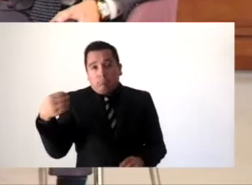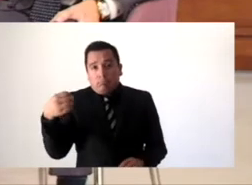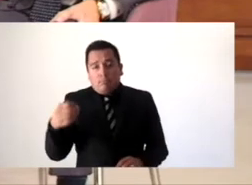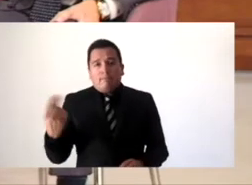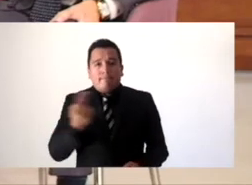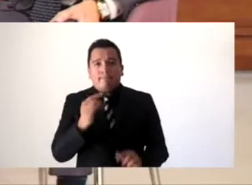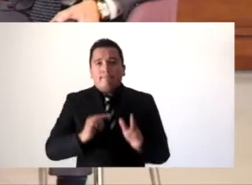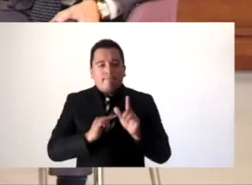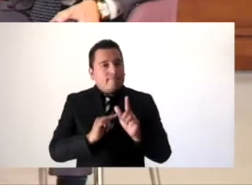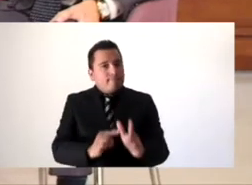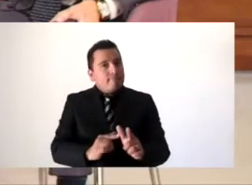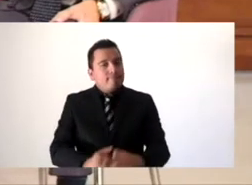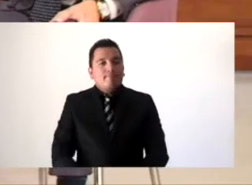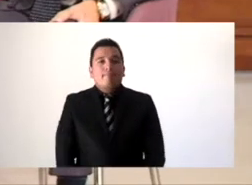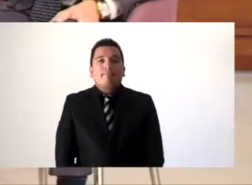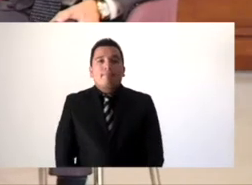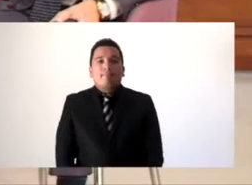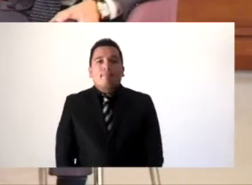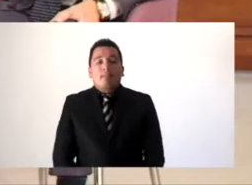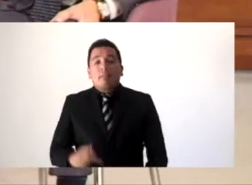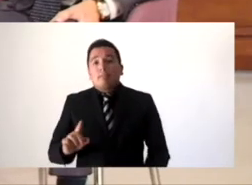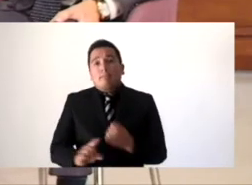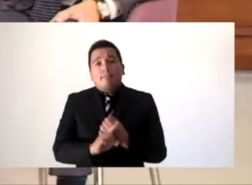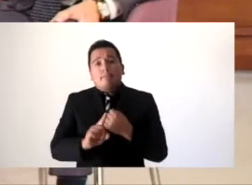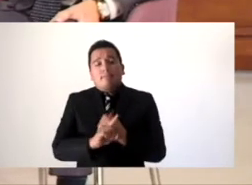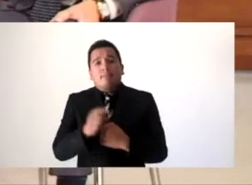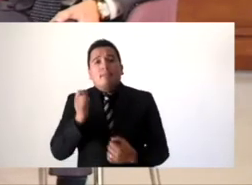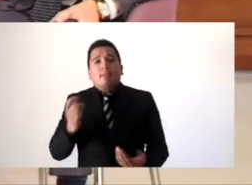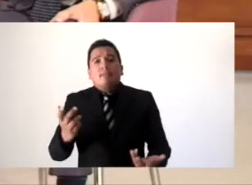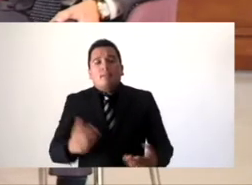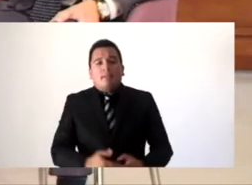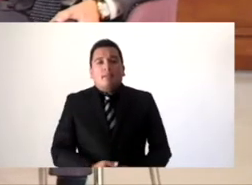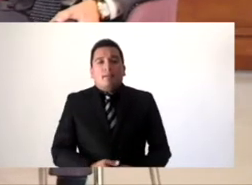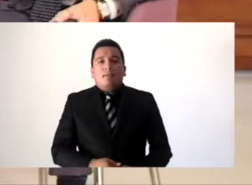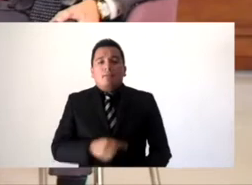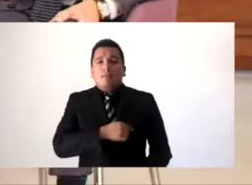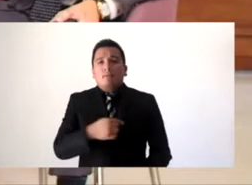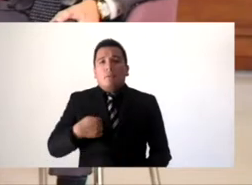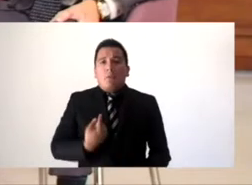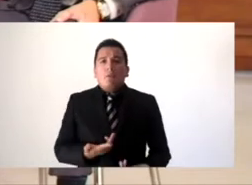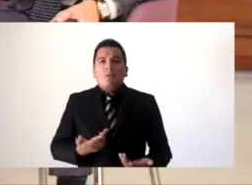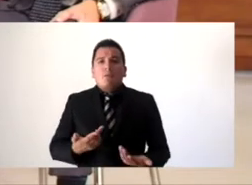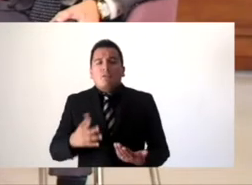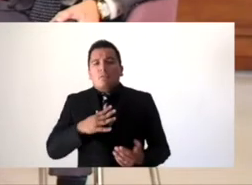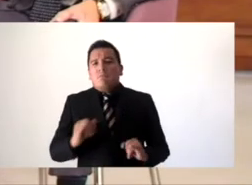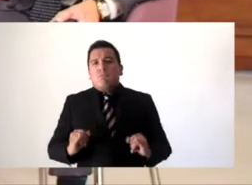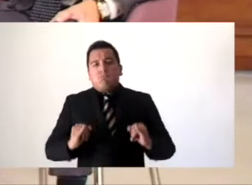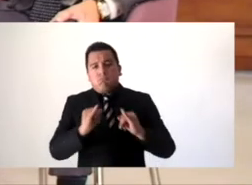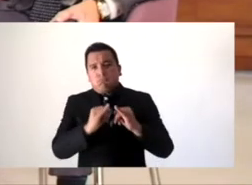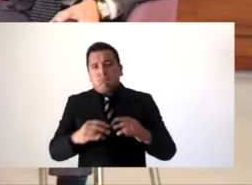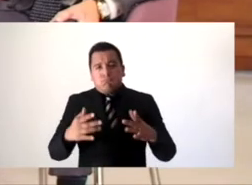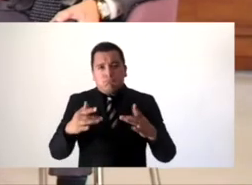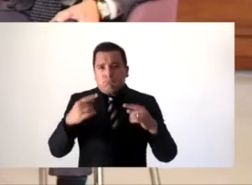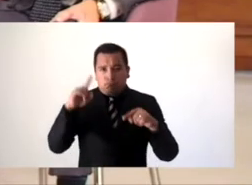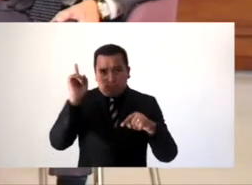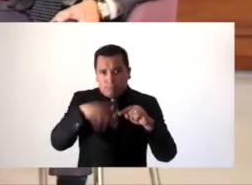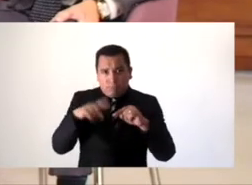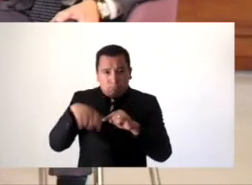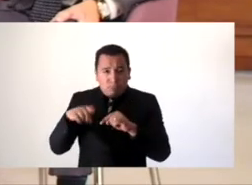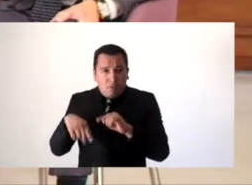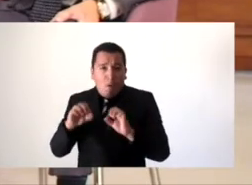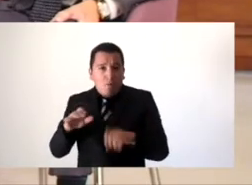lo que se ha hecho y se ha hecho bien. El problema es que si dejamos descobijadas las instituciones de